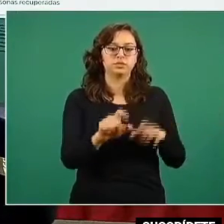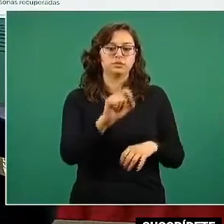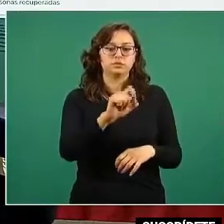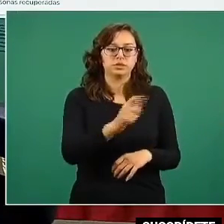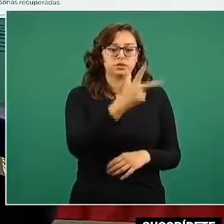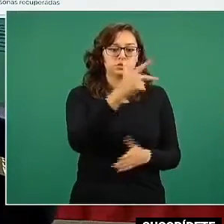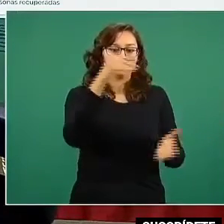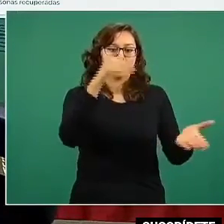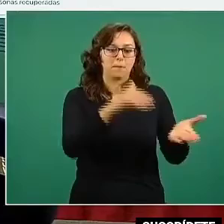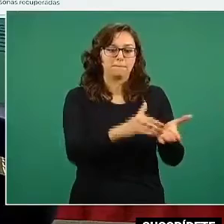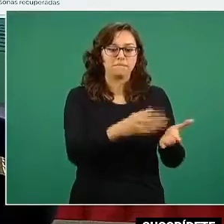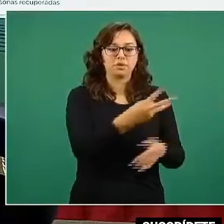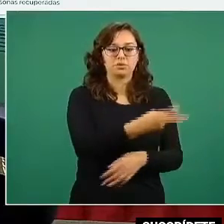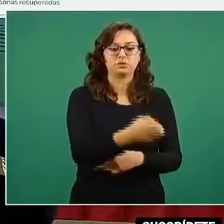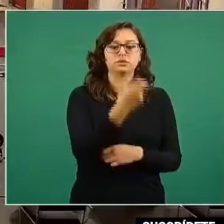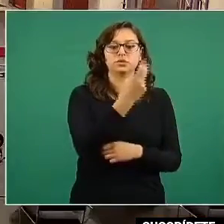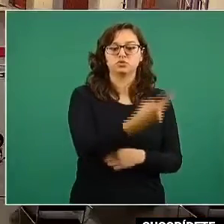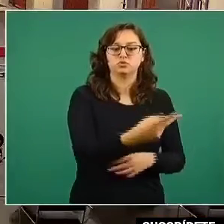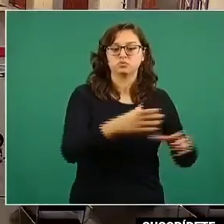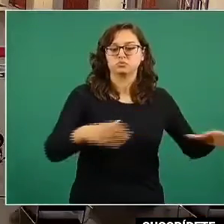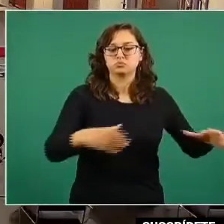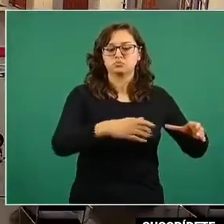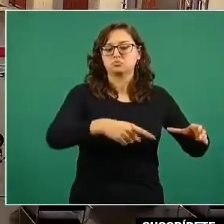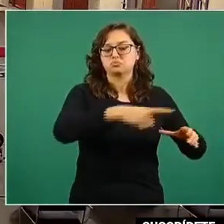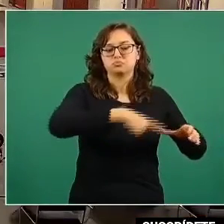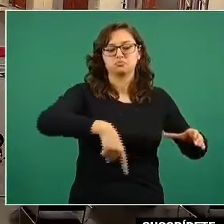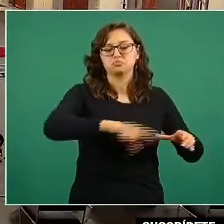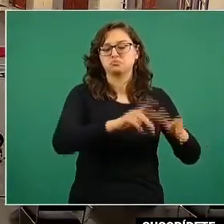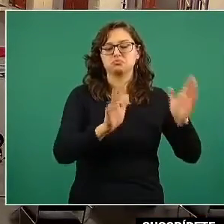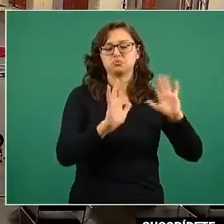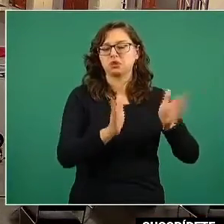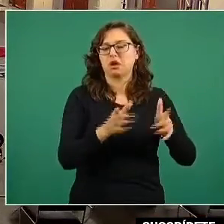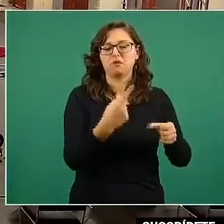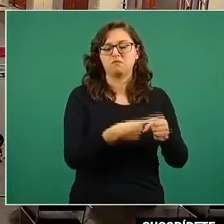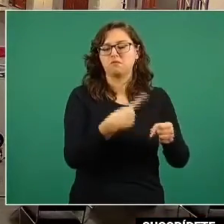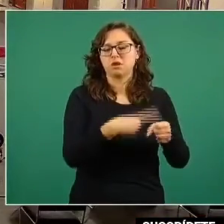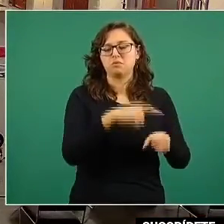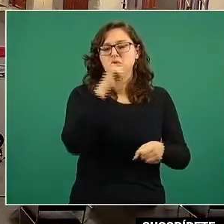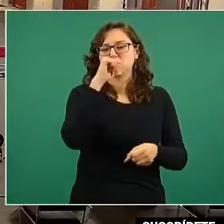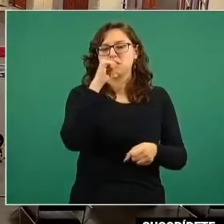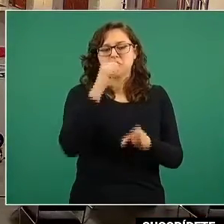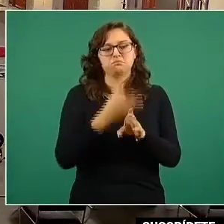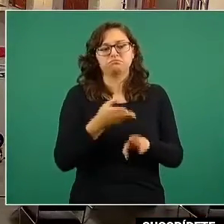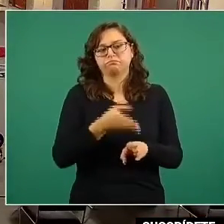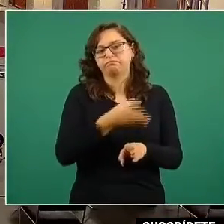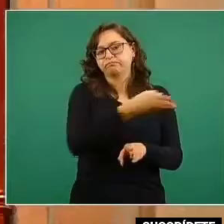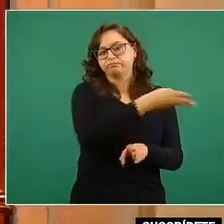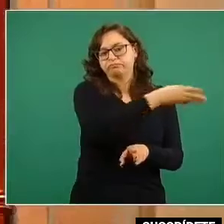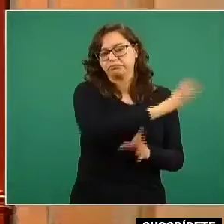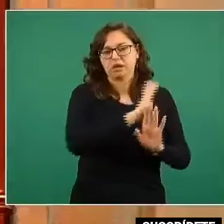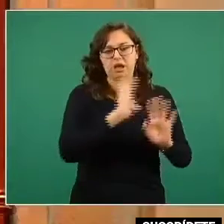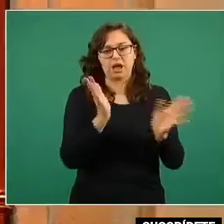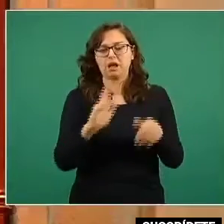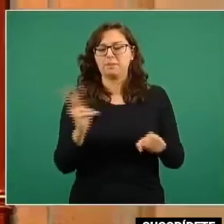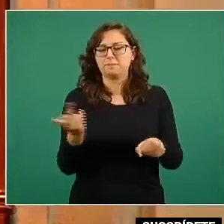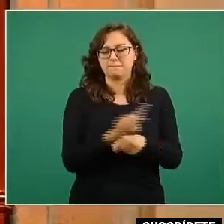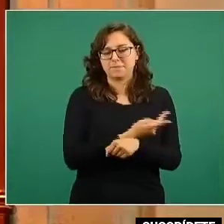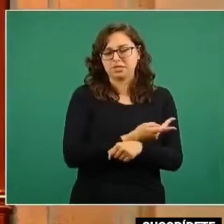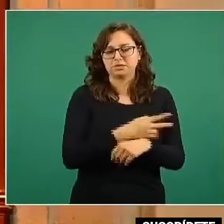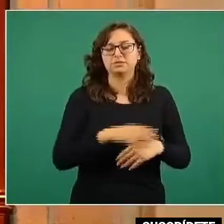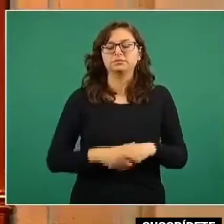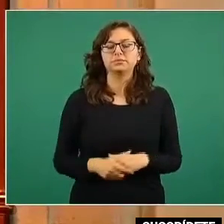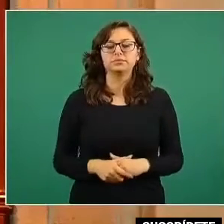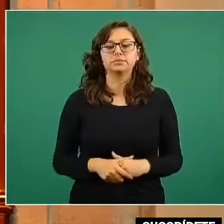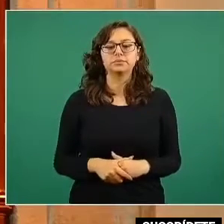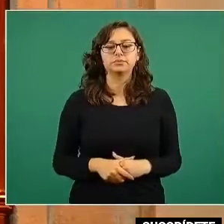estimados, pertenecen ya a semanas previas o al histórico 2020 que en su momento tuvimos en